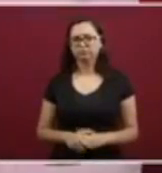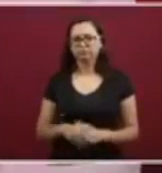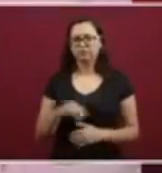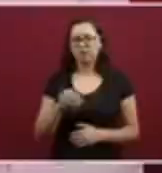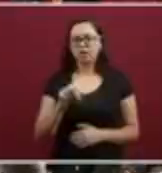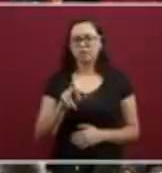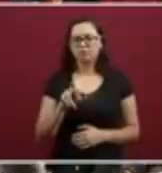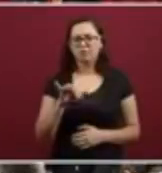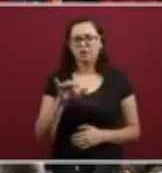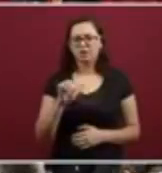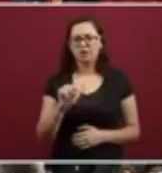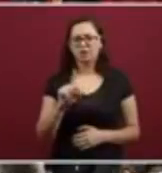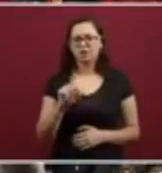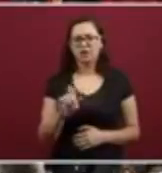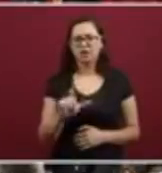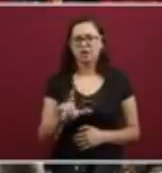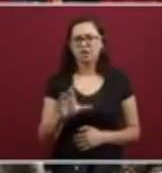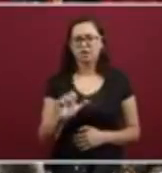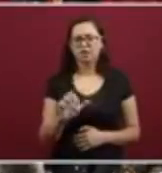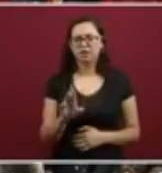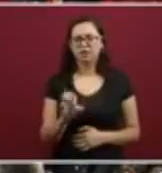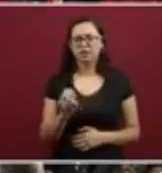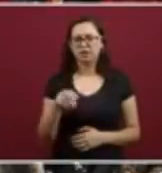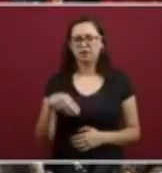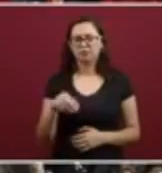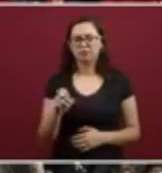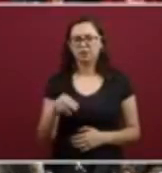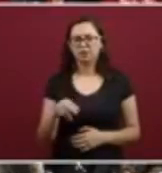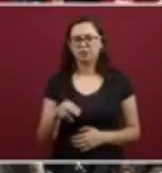María del Carmen Quilantán Alvarado.